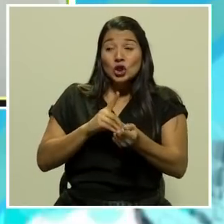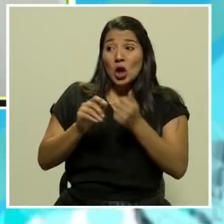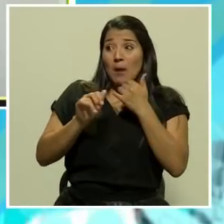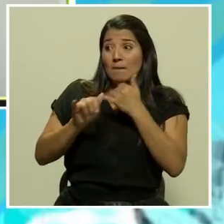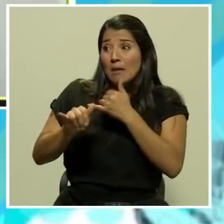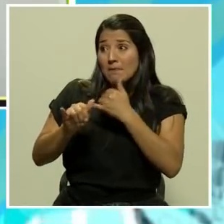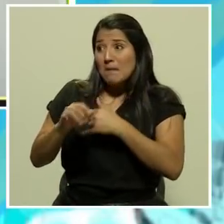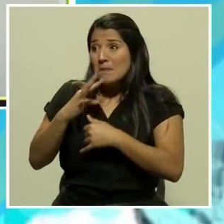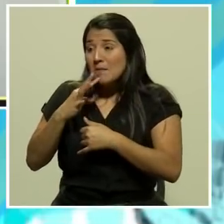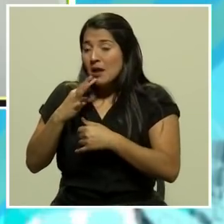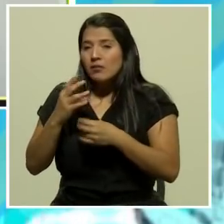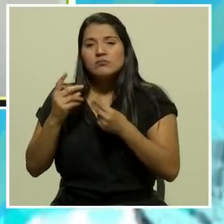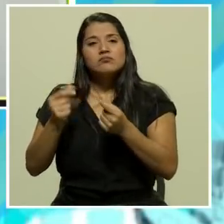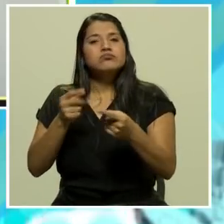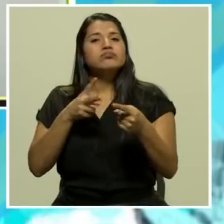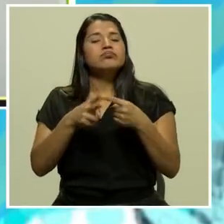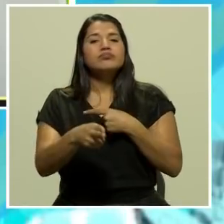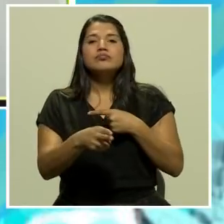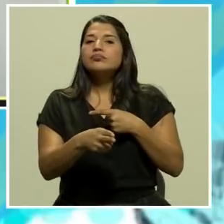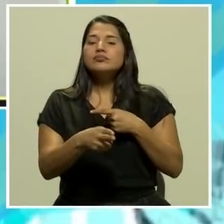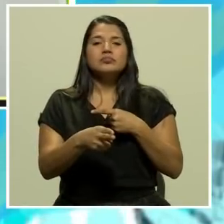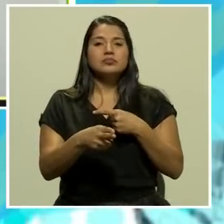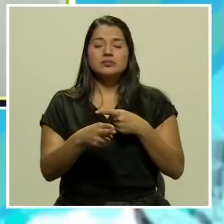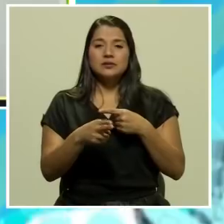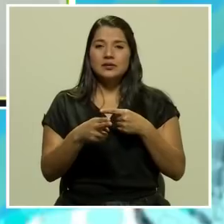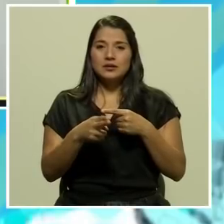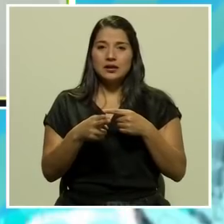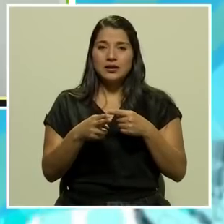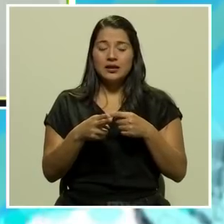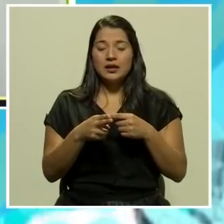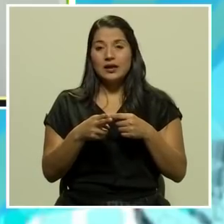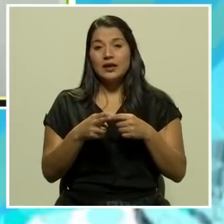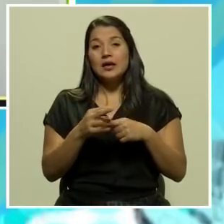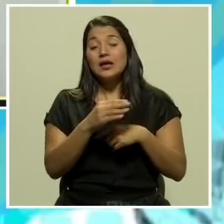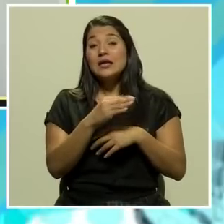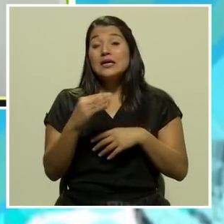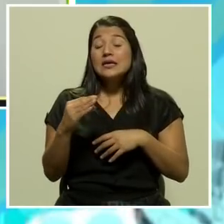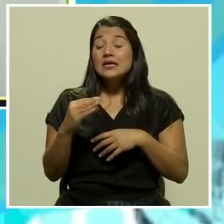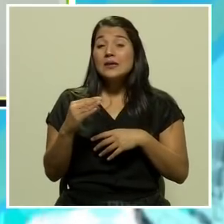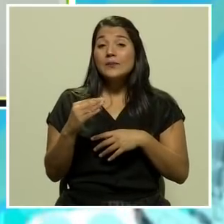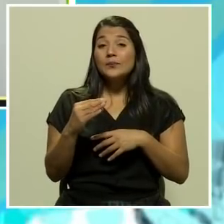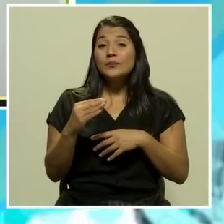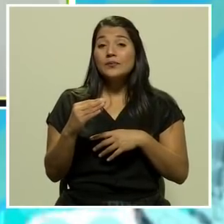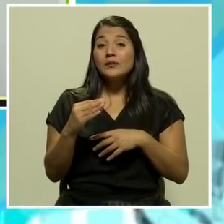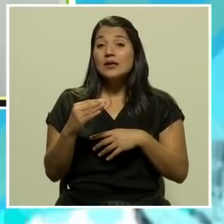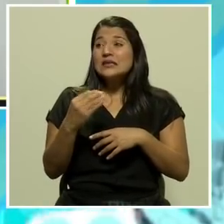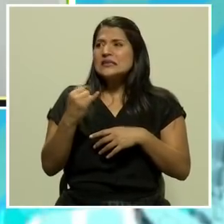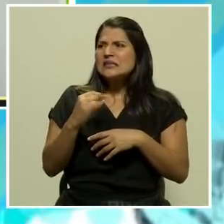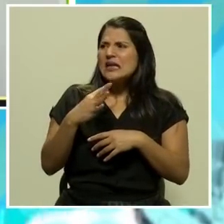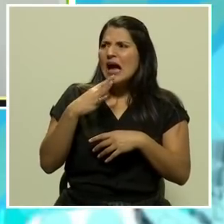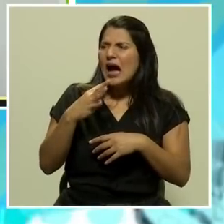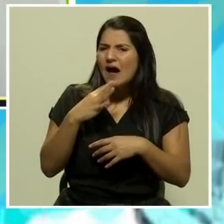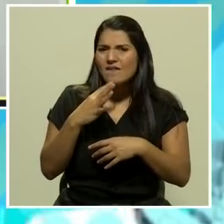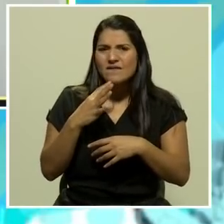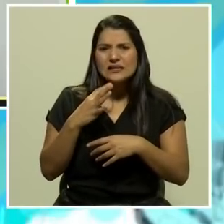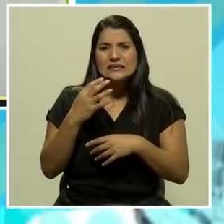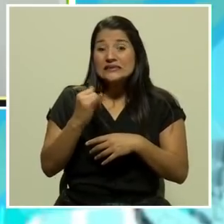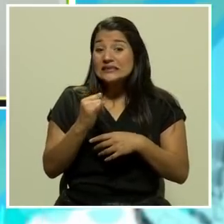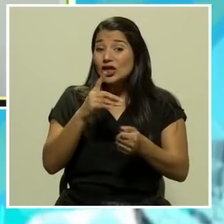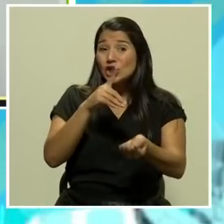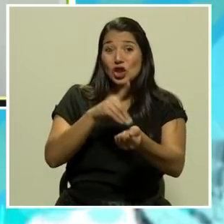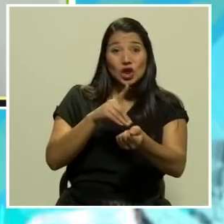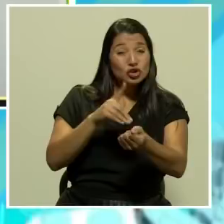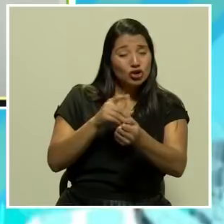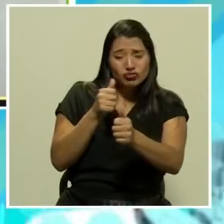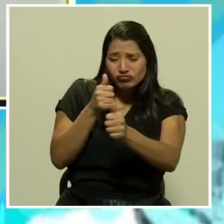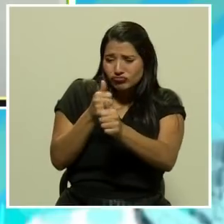inmediatamente es despedido, habla pues en contra de las medidas de que no ha tomado el gobierno, no ha seguido los lineamientos de